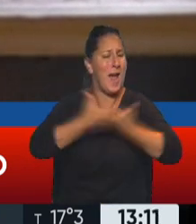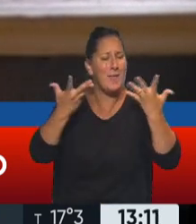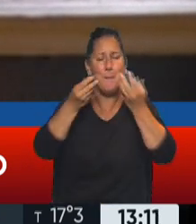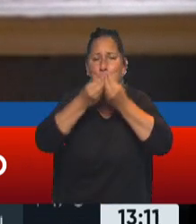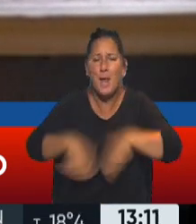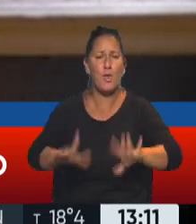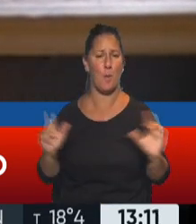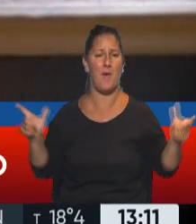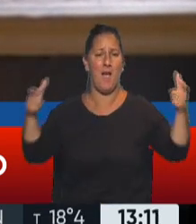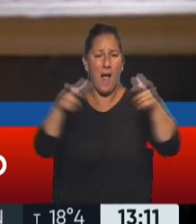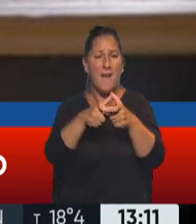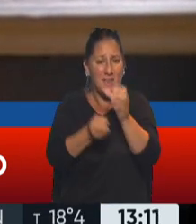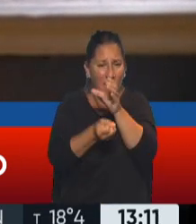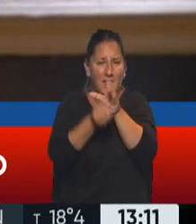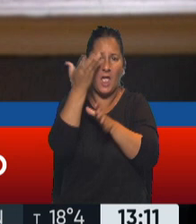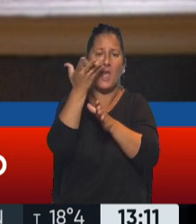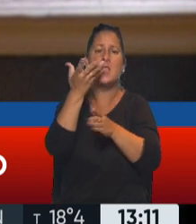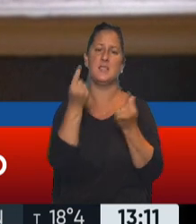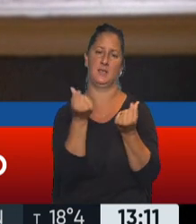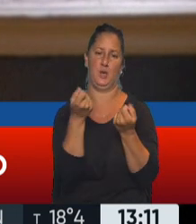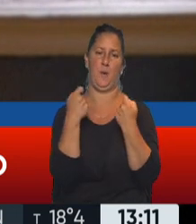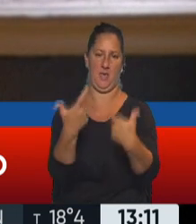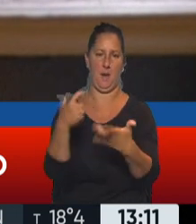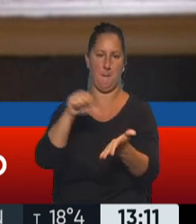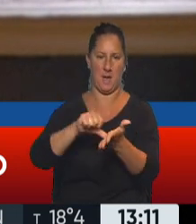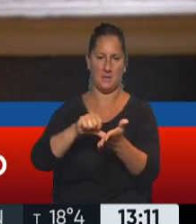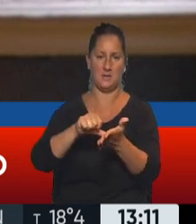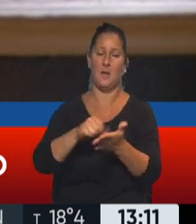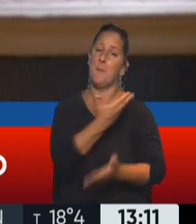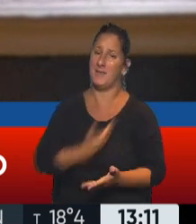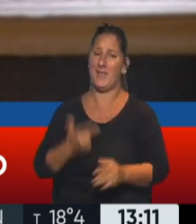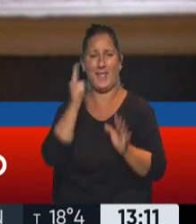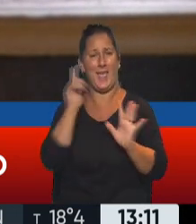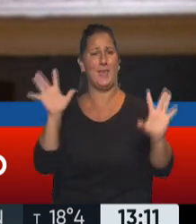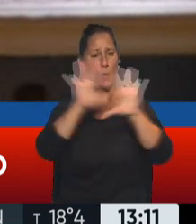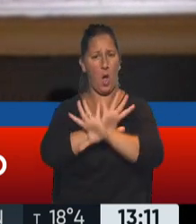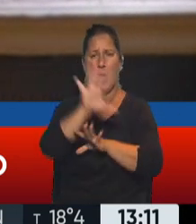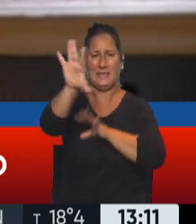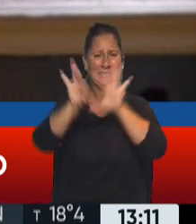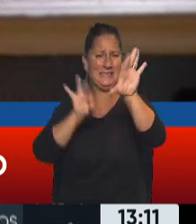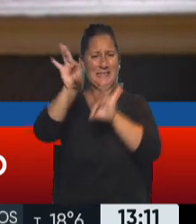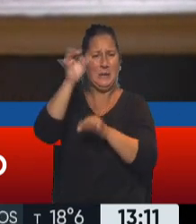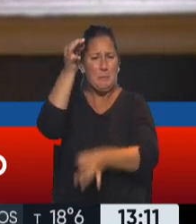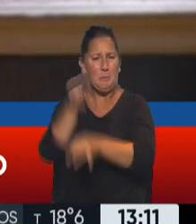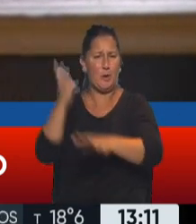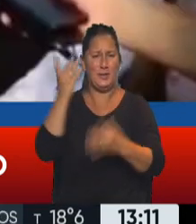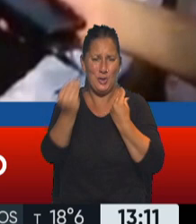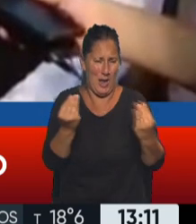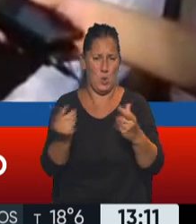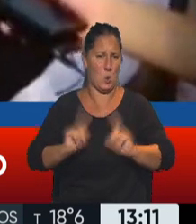armar un gabinete que realmente sirva al Perú. Se ha equivocado nuevamente de escoger a gente que no es idónea para los puestos que ha